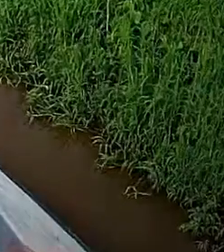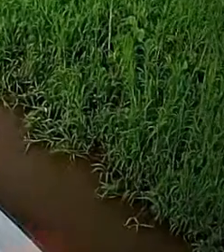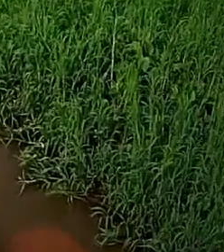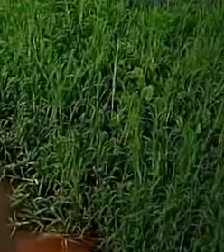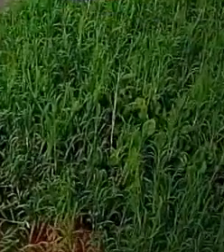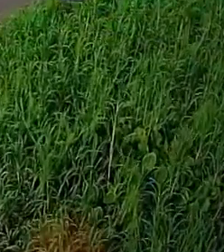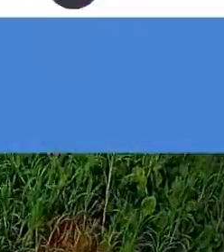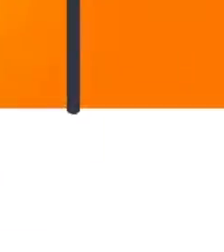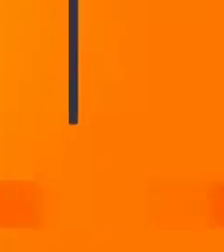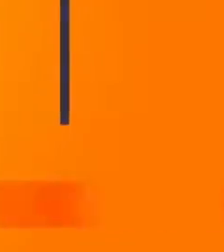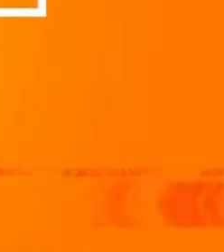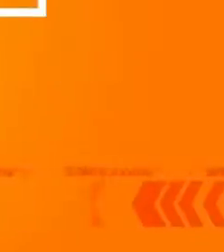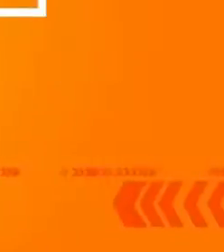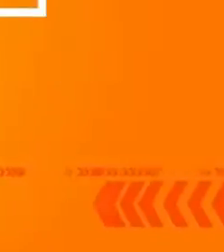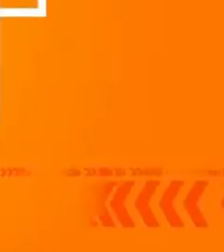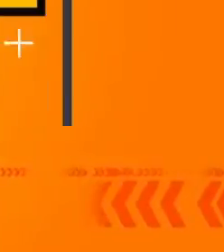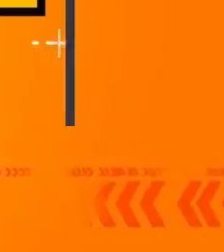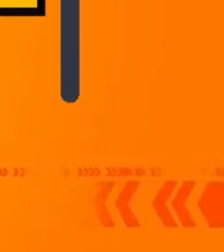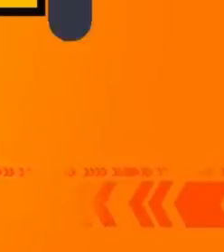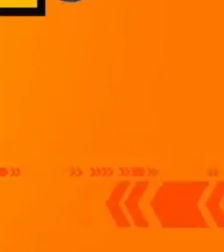en la televisión